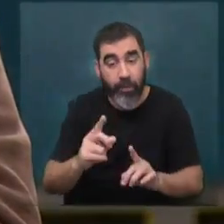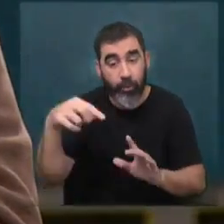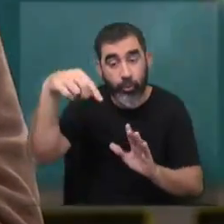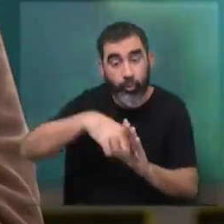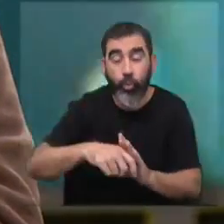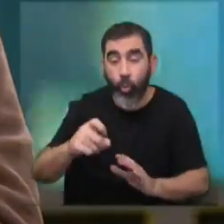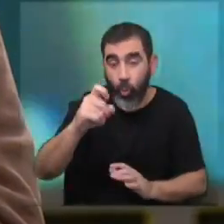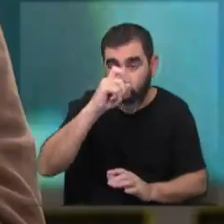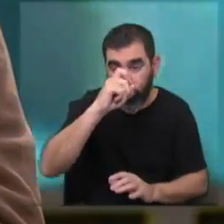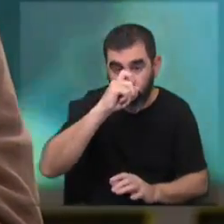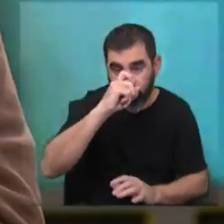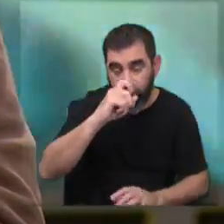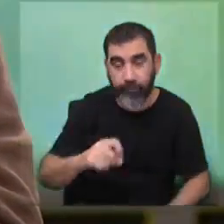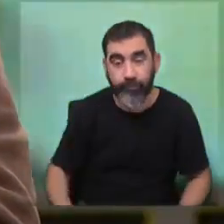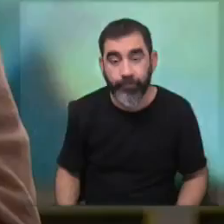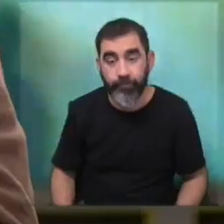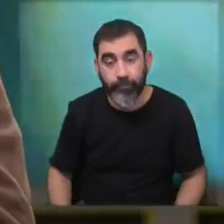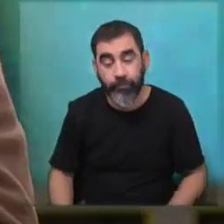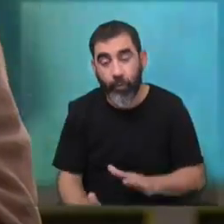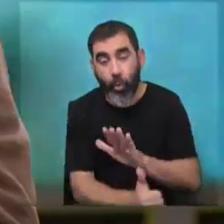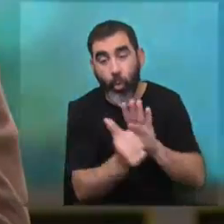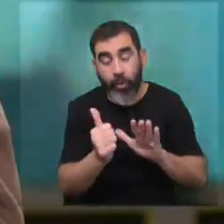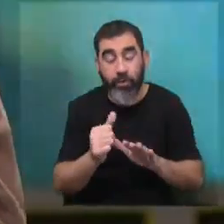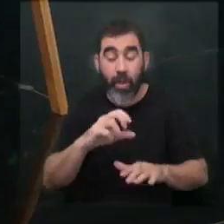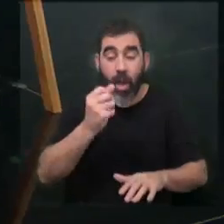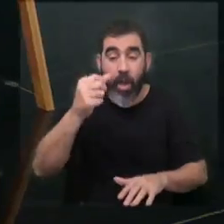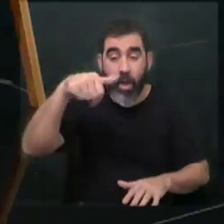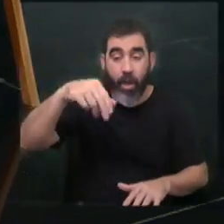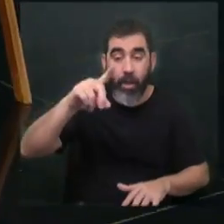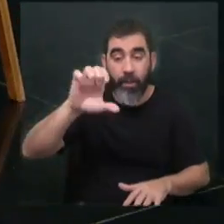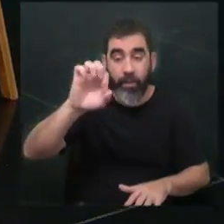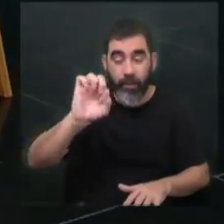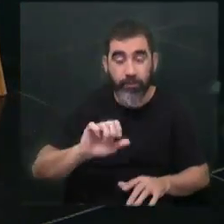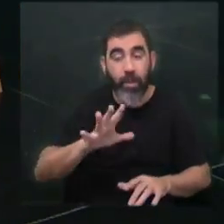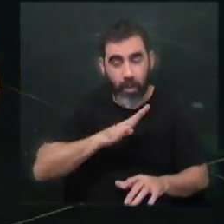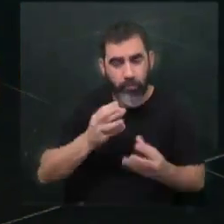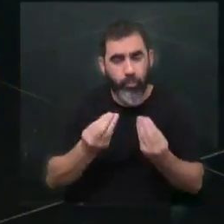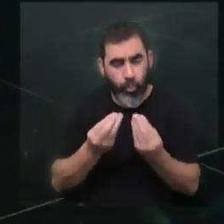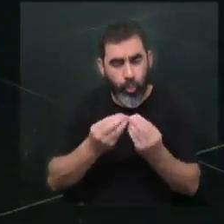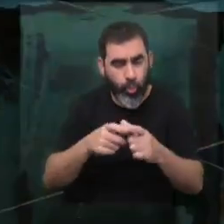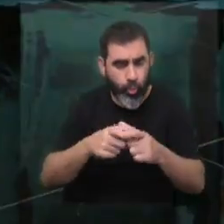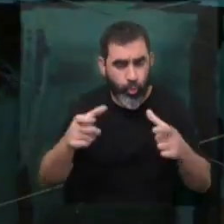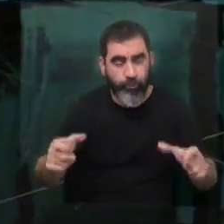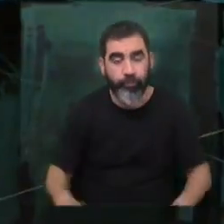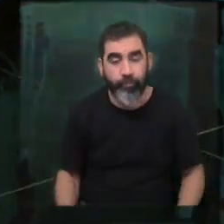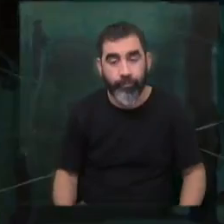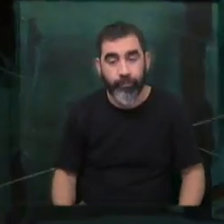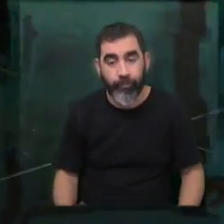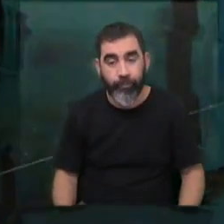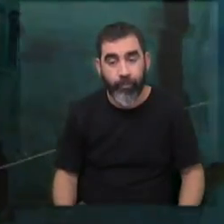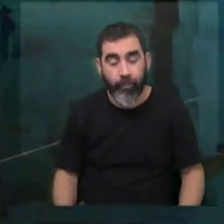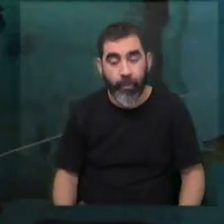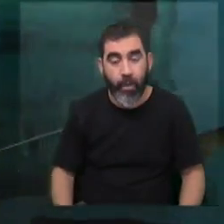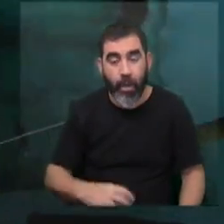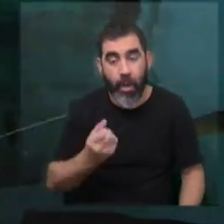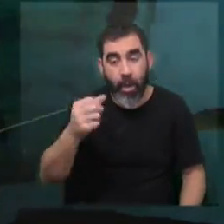Aires. Y hacia el oeste hasta los Andes, básicamente. O sea, la familia tiene una gran distribución. No hay de los Andes hacia el otro lado.